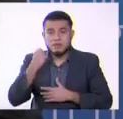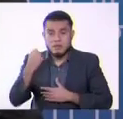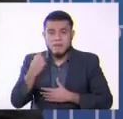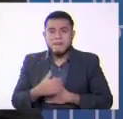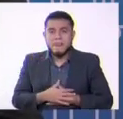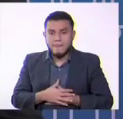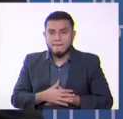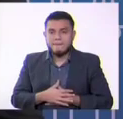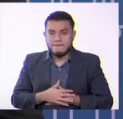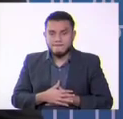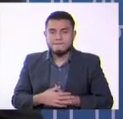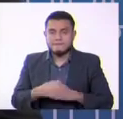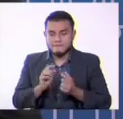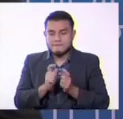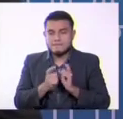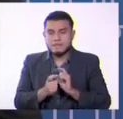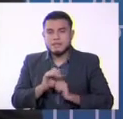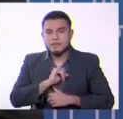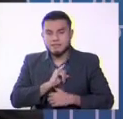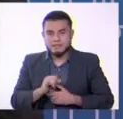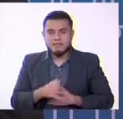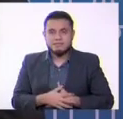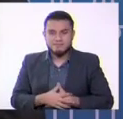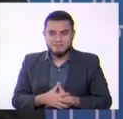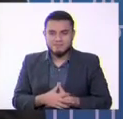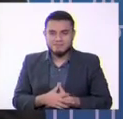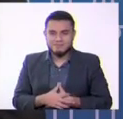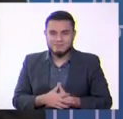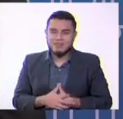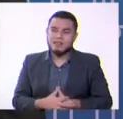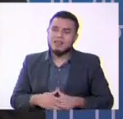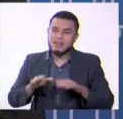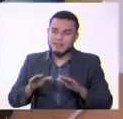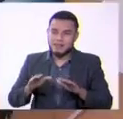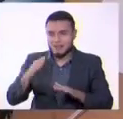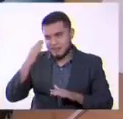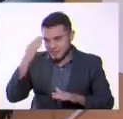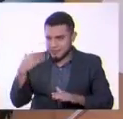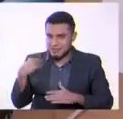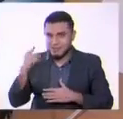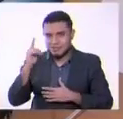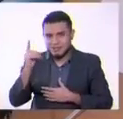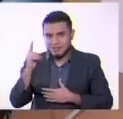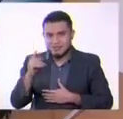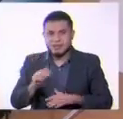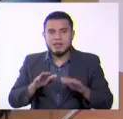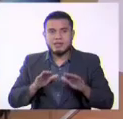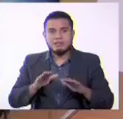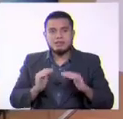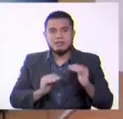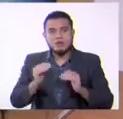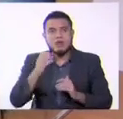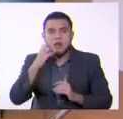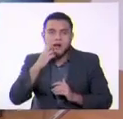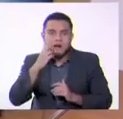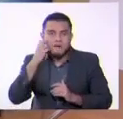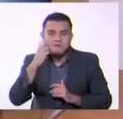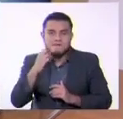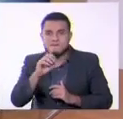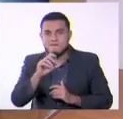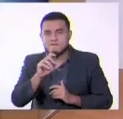cómo se configura la identidad. Gracias, Candy, por habernos acompañado. Agradecemos también a Federico por